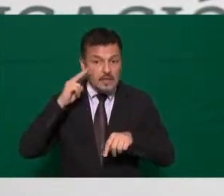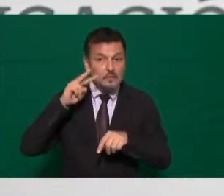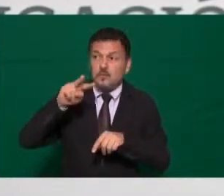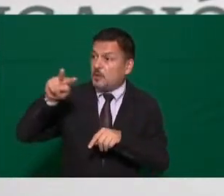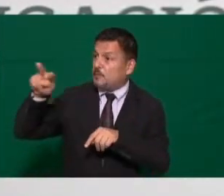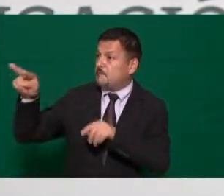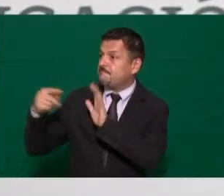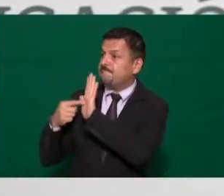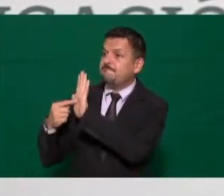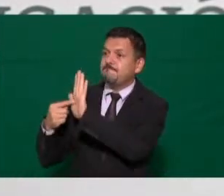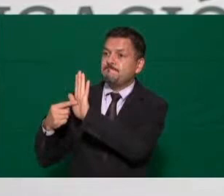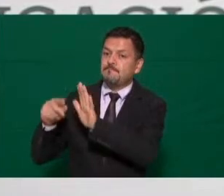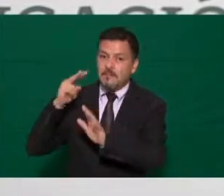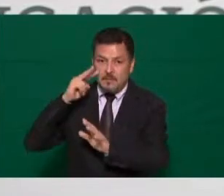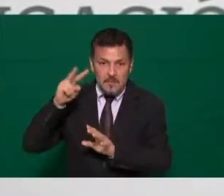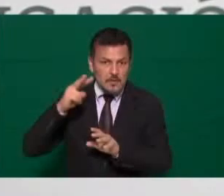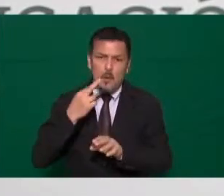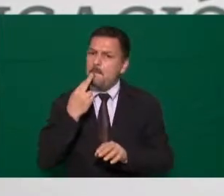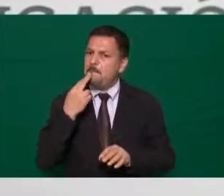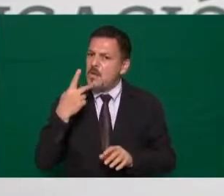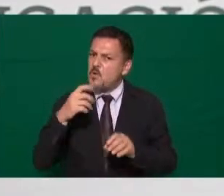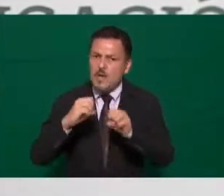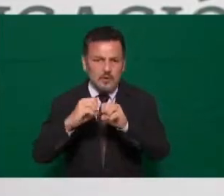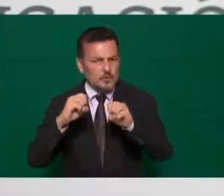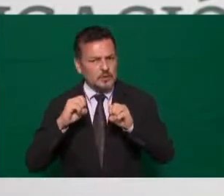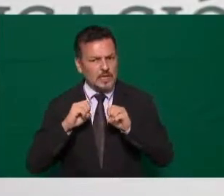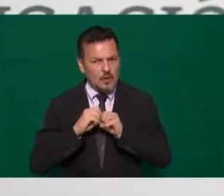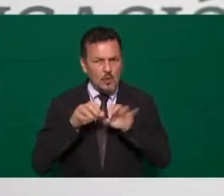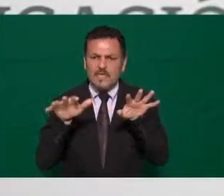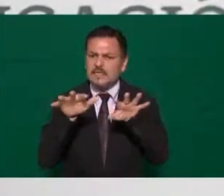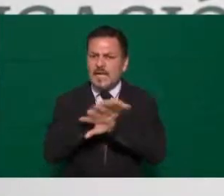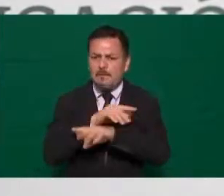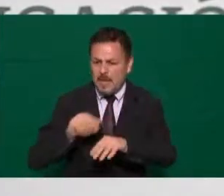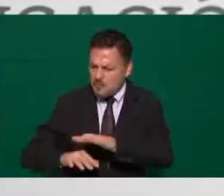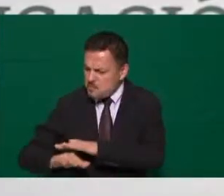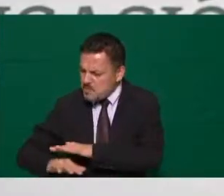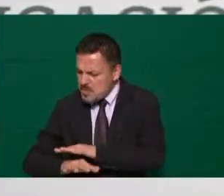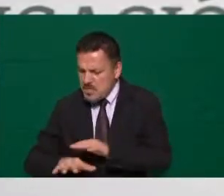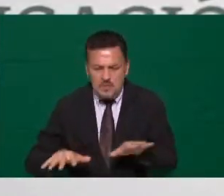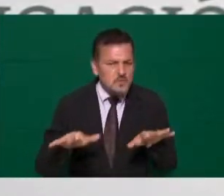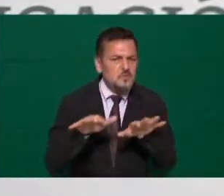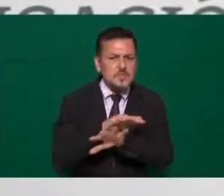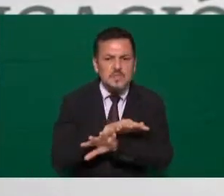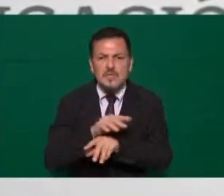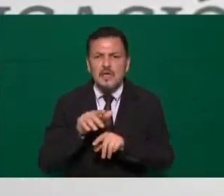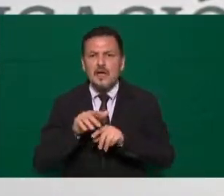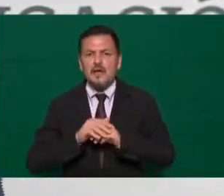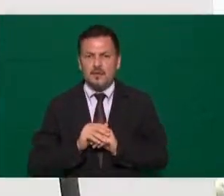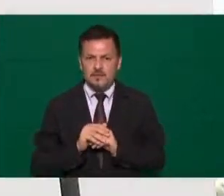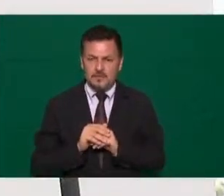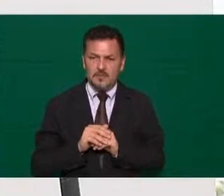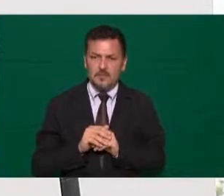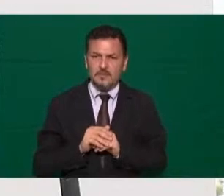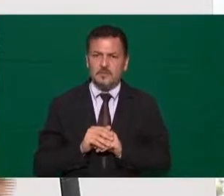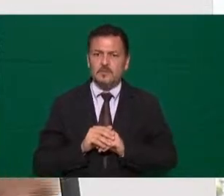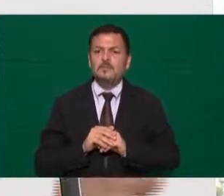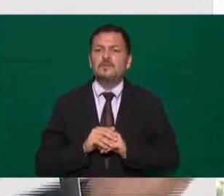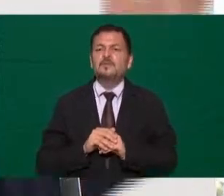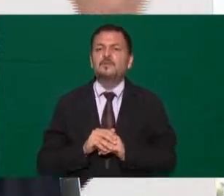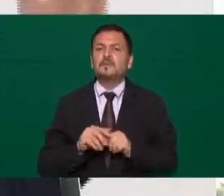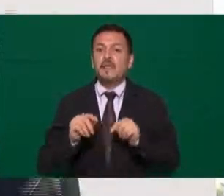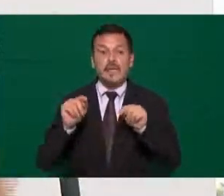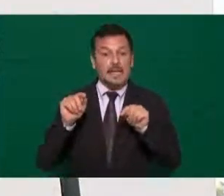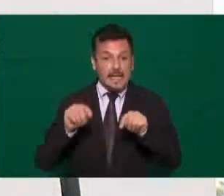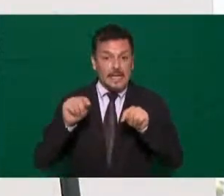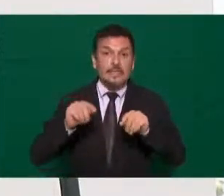viendo, mejorar las aulas, cambiar los pisos, pues